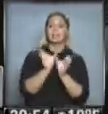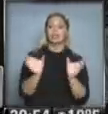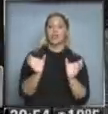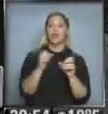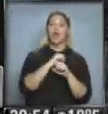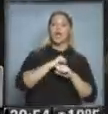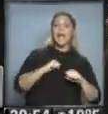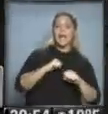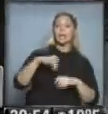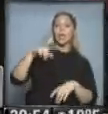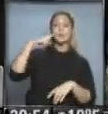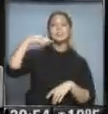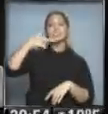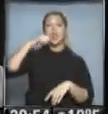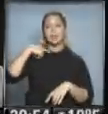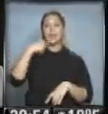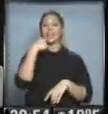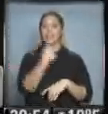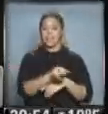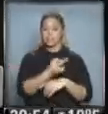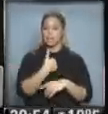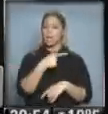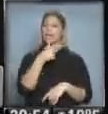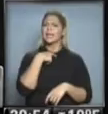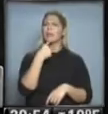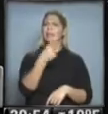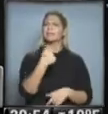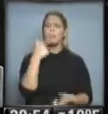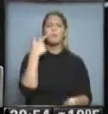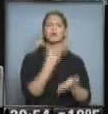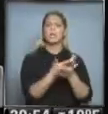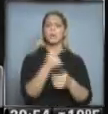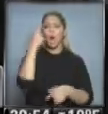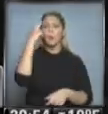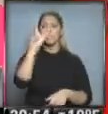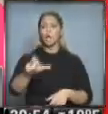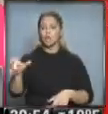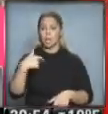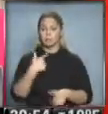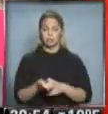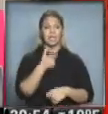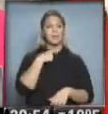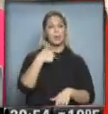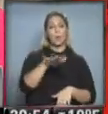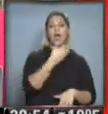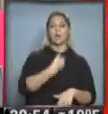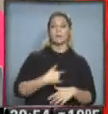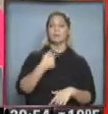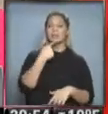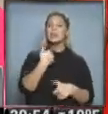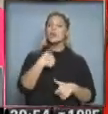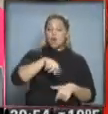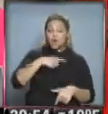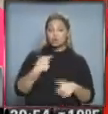pino solanas dicen interpretar a la gente y prometen gobernar el país nosotros vamos a una salida